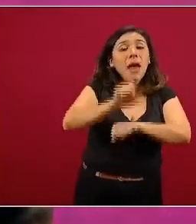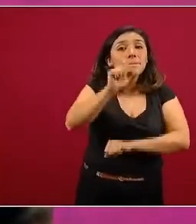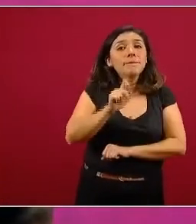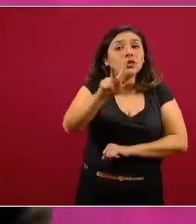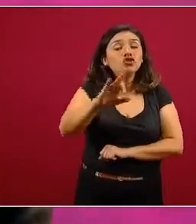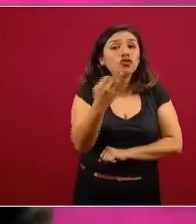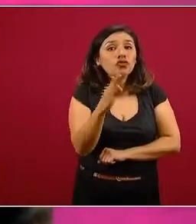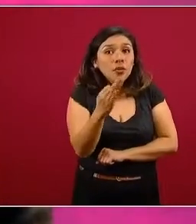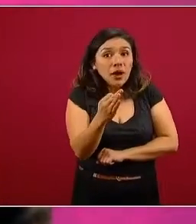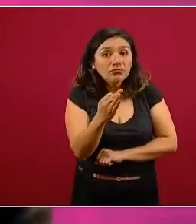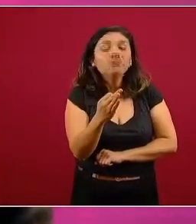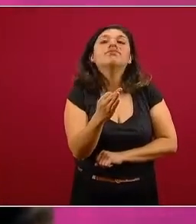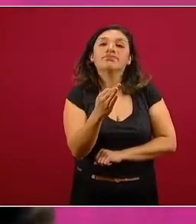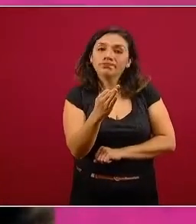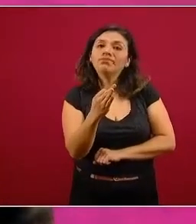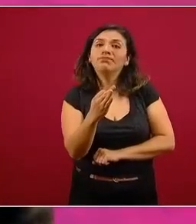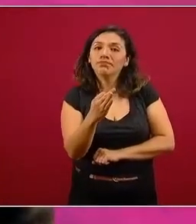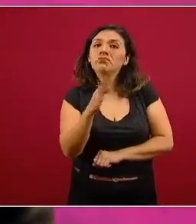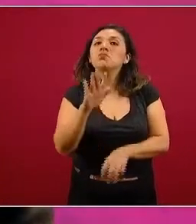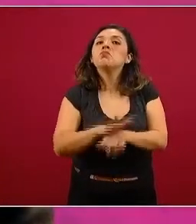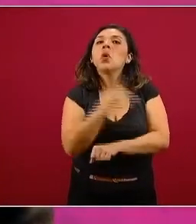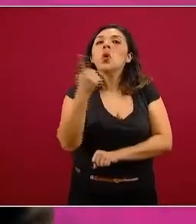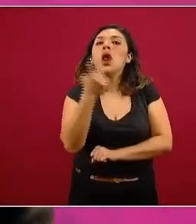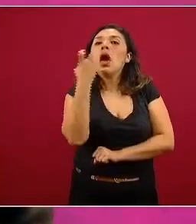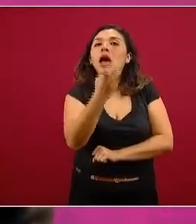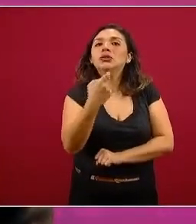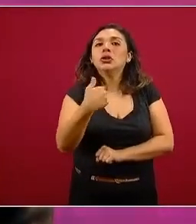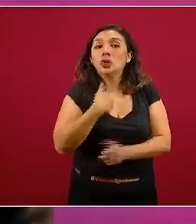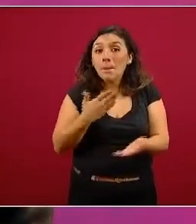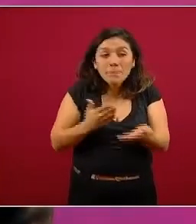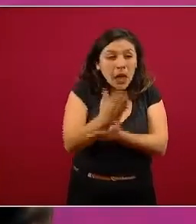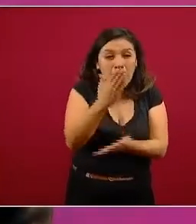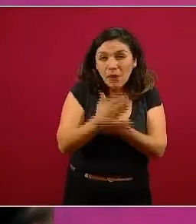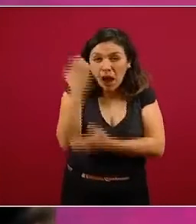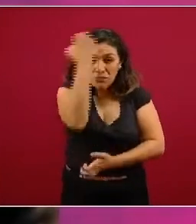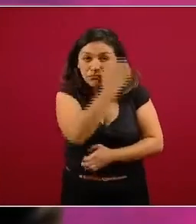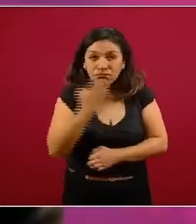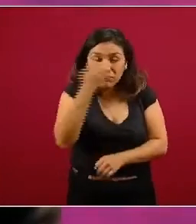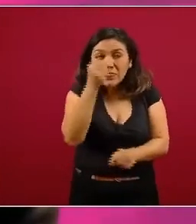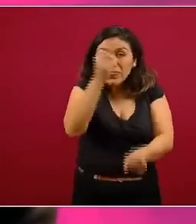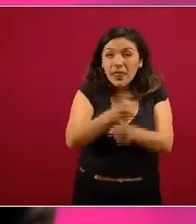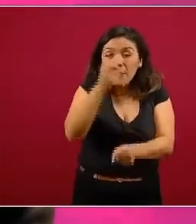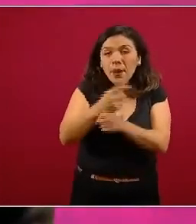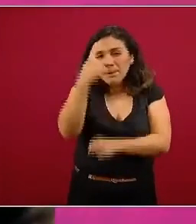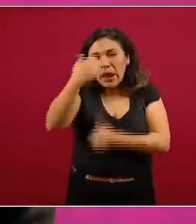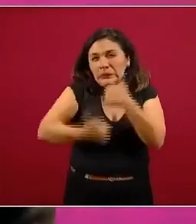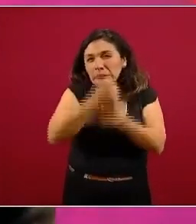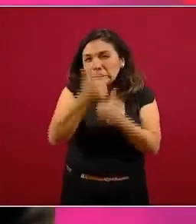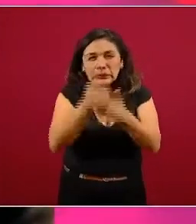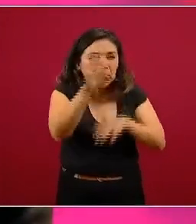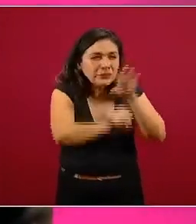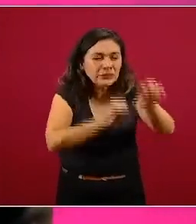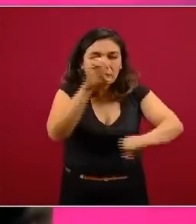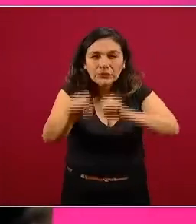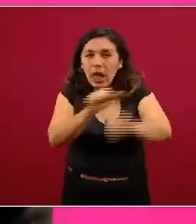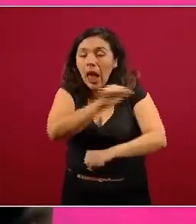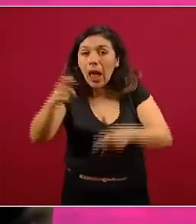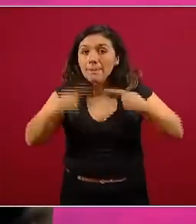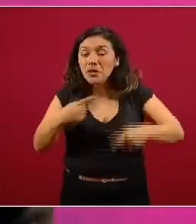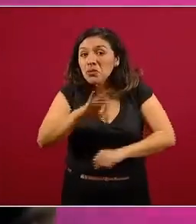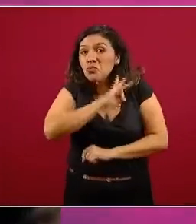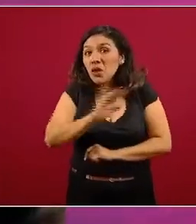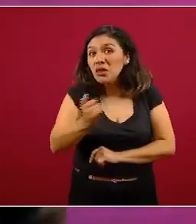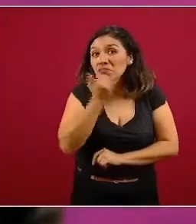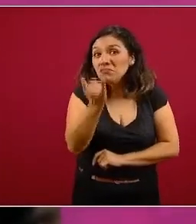febrero, precisamente producto de esa intervención que ya buscaba la identificación temprana de